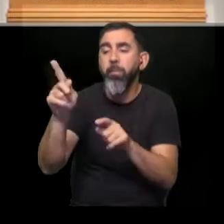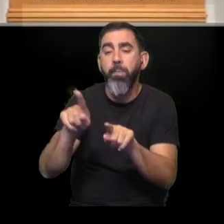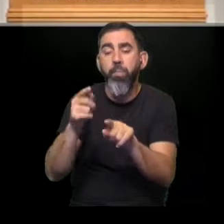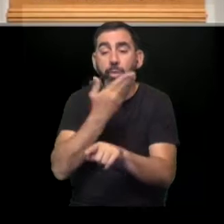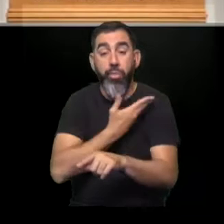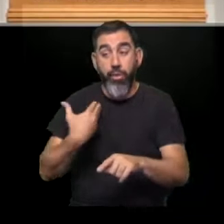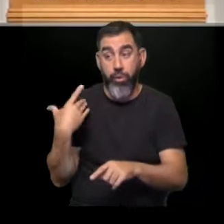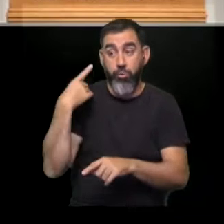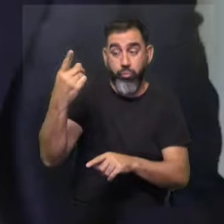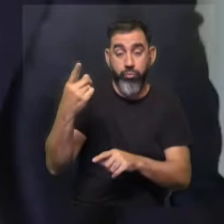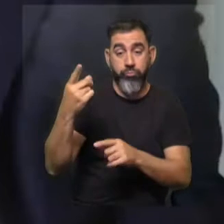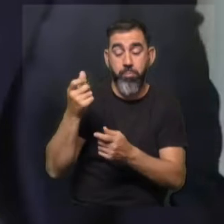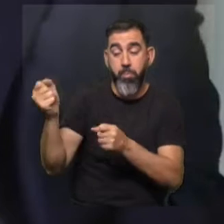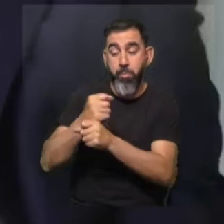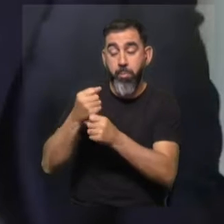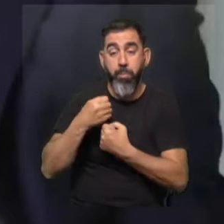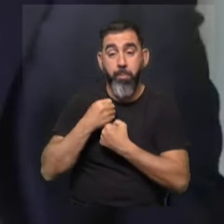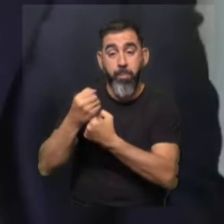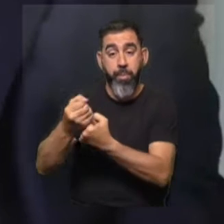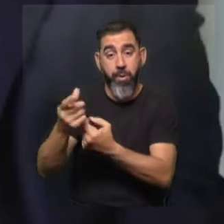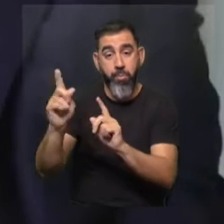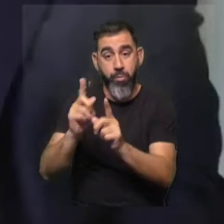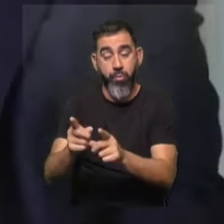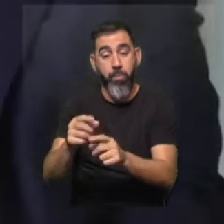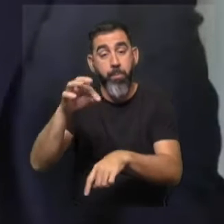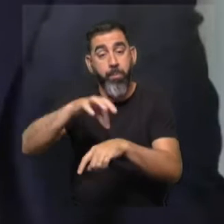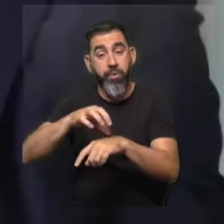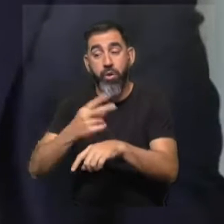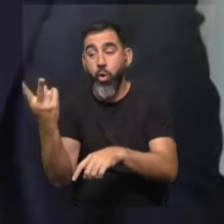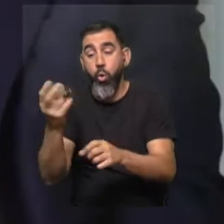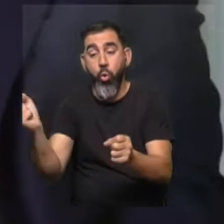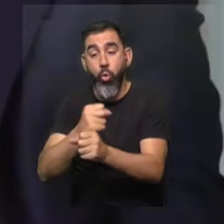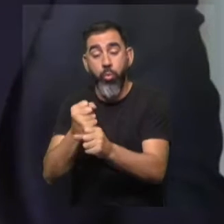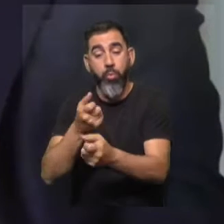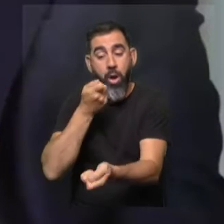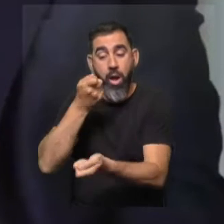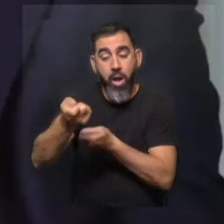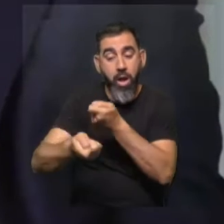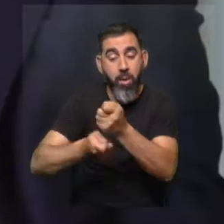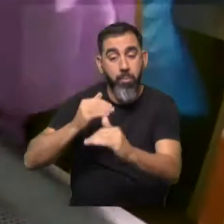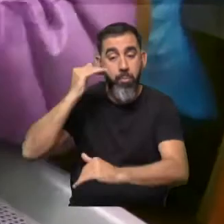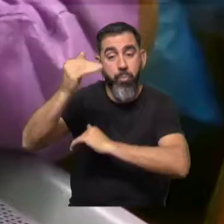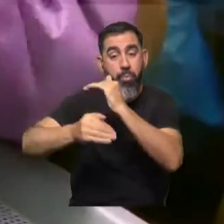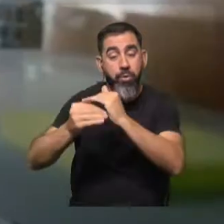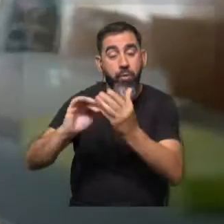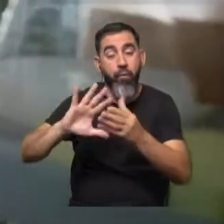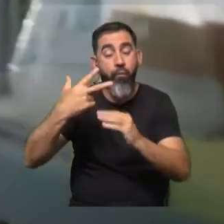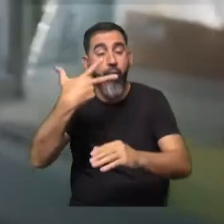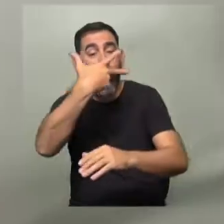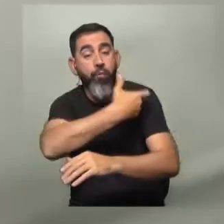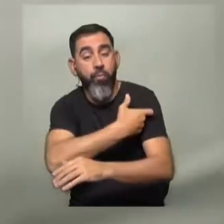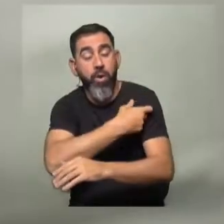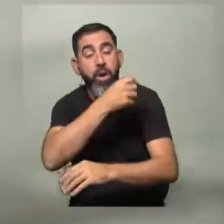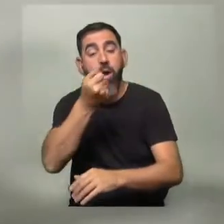Medicina junto a la investigadora húngara Katalin Karikó. Ambos fueron distinguidos por sus aportes en el desarrollo de un nuevo tipo de vacunas que